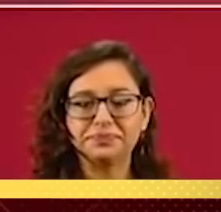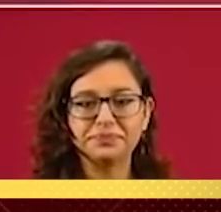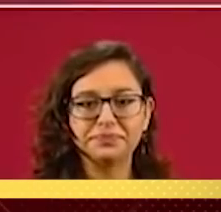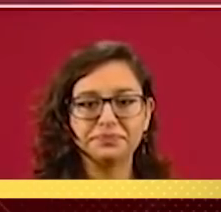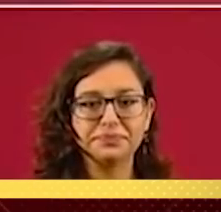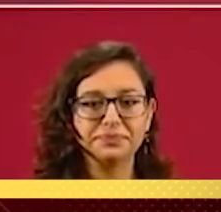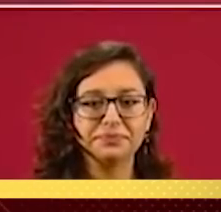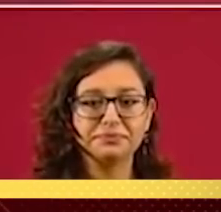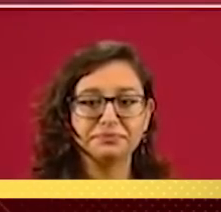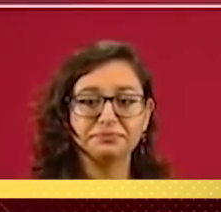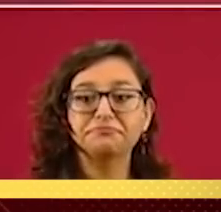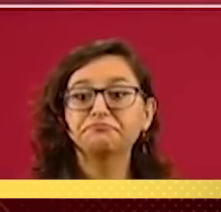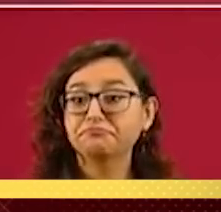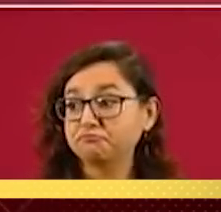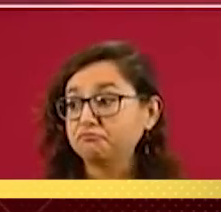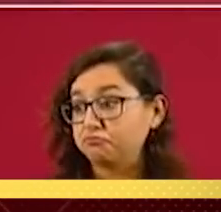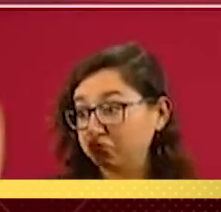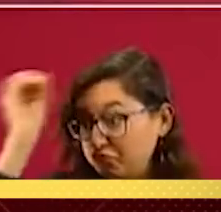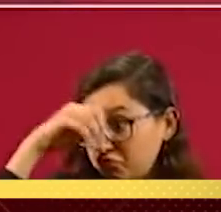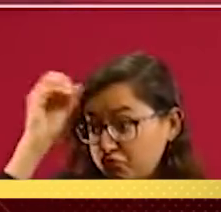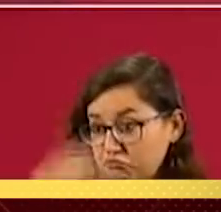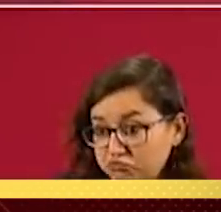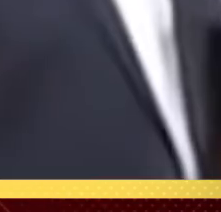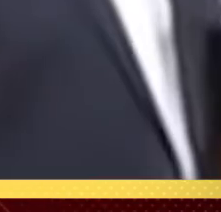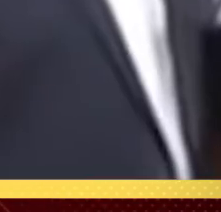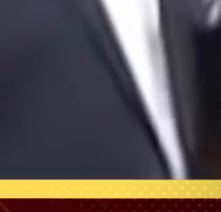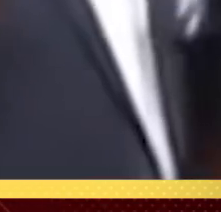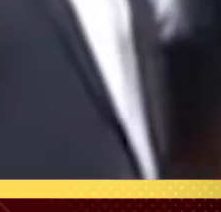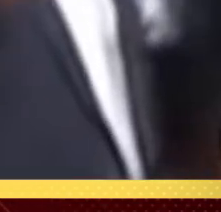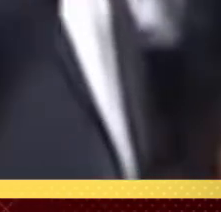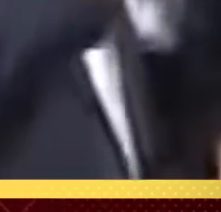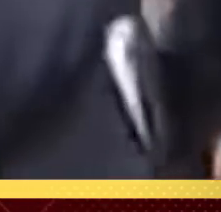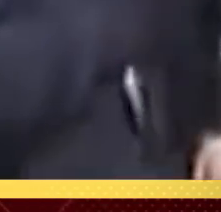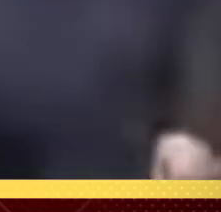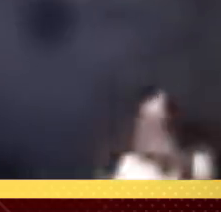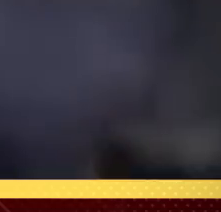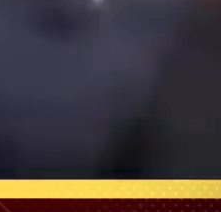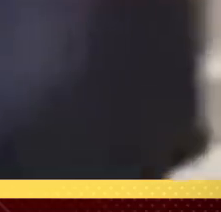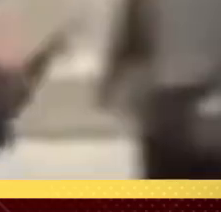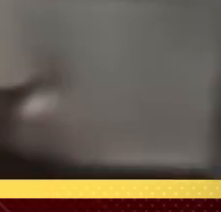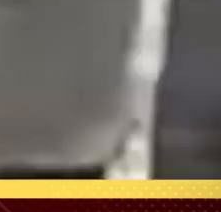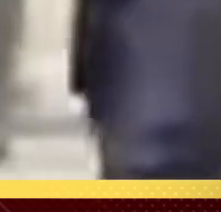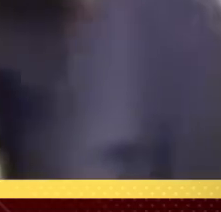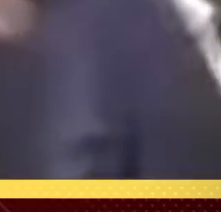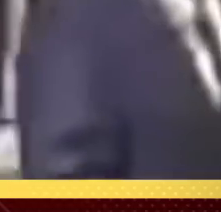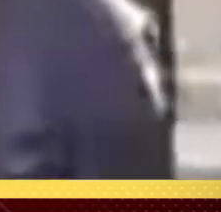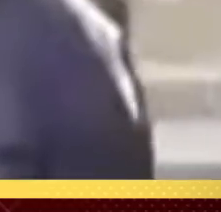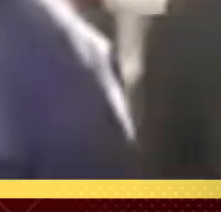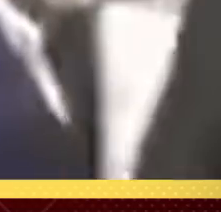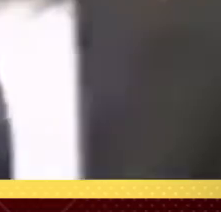me despido. Yo soy un ciudadano desconocido y me dio muchísimo gusto haberlo